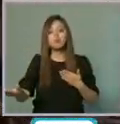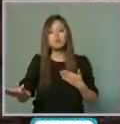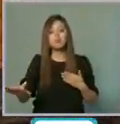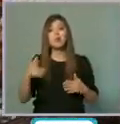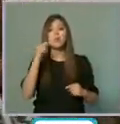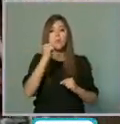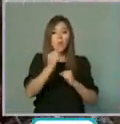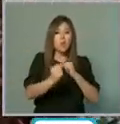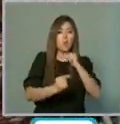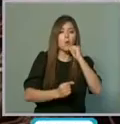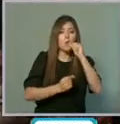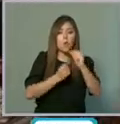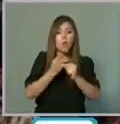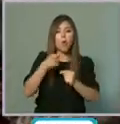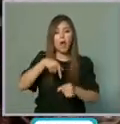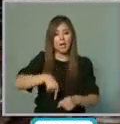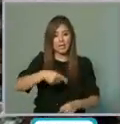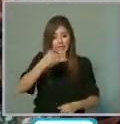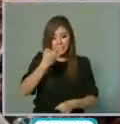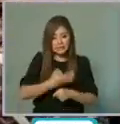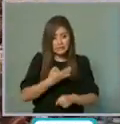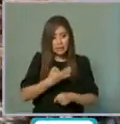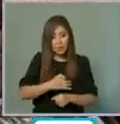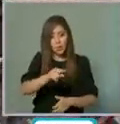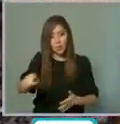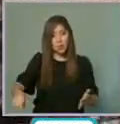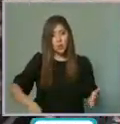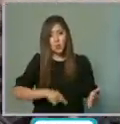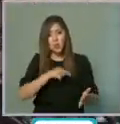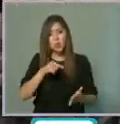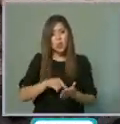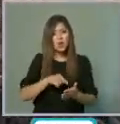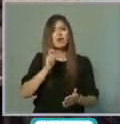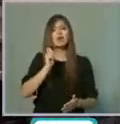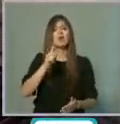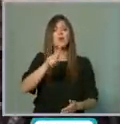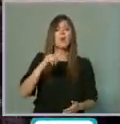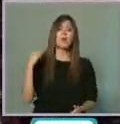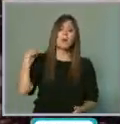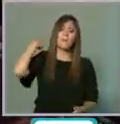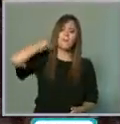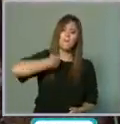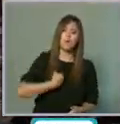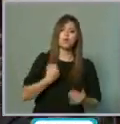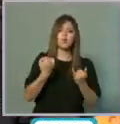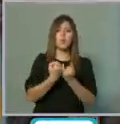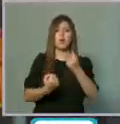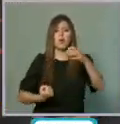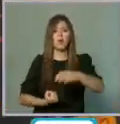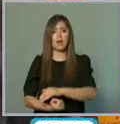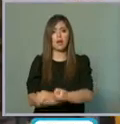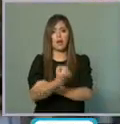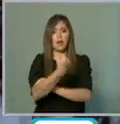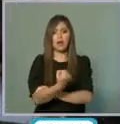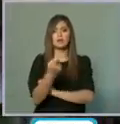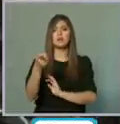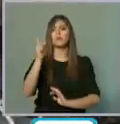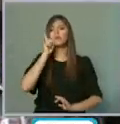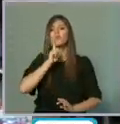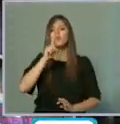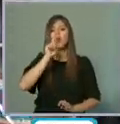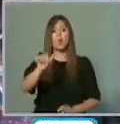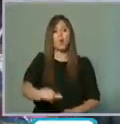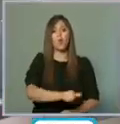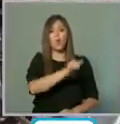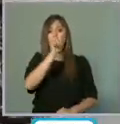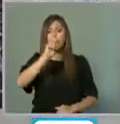vamos haciendo como piezas únicas aquí del local. Y esas bolsas y canastas que usan las extranjeras, que a